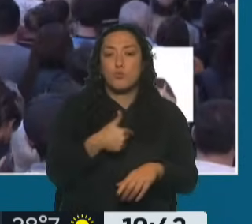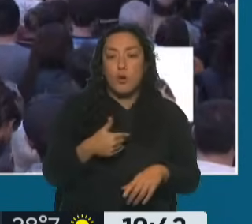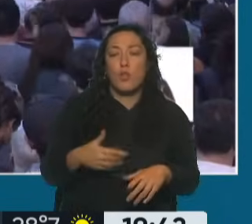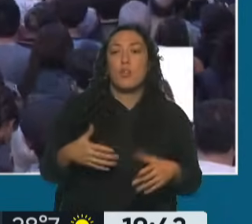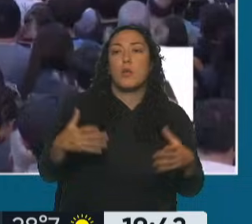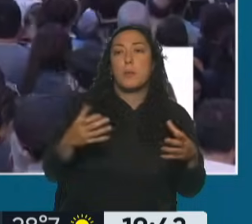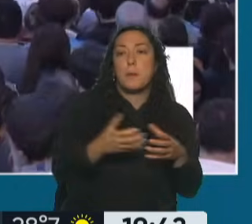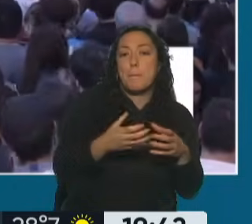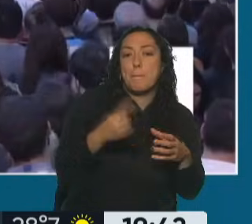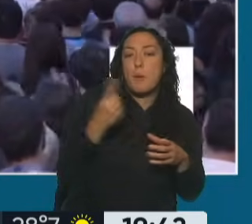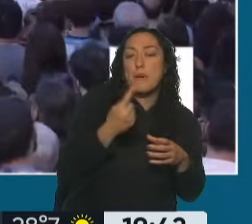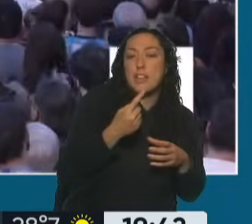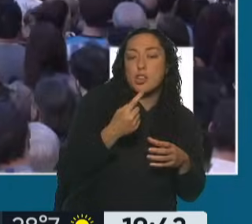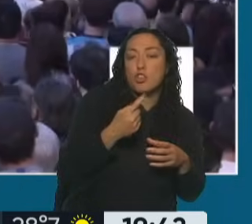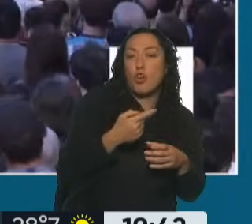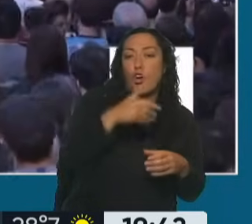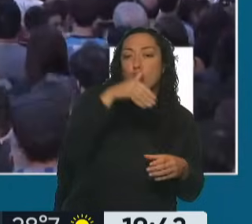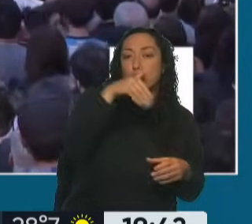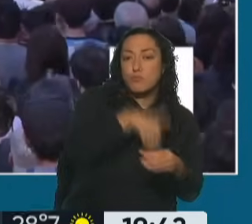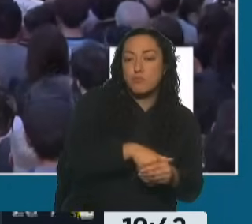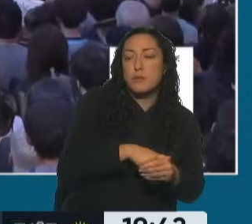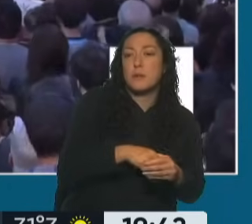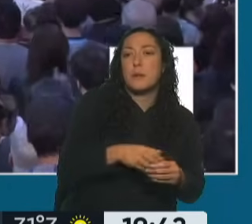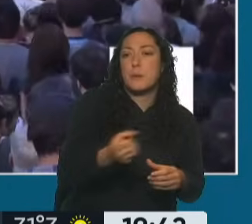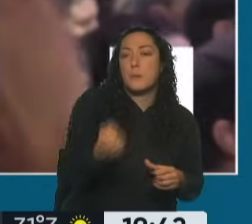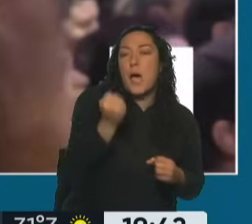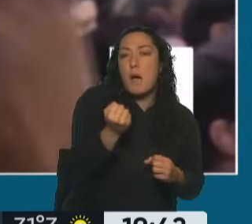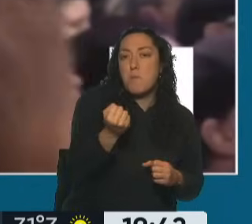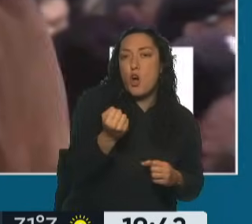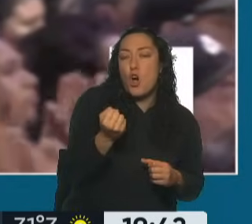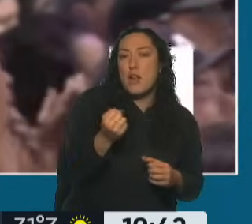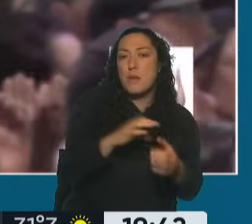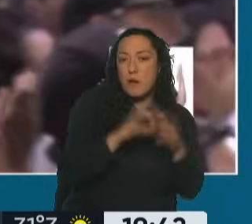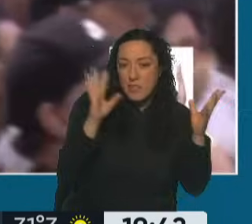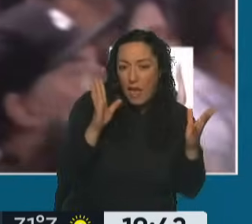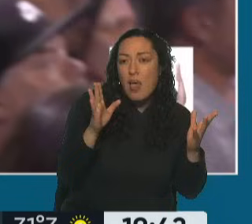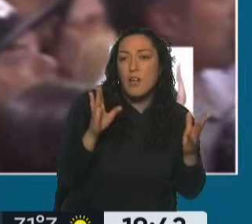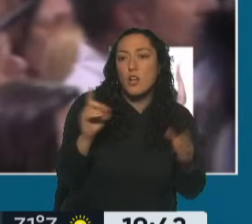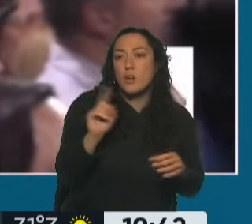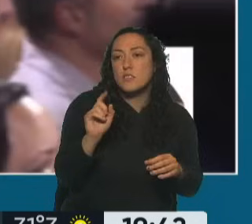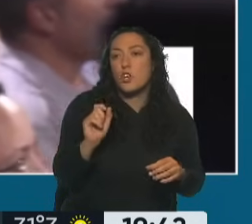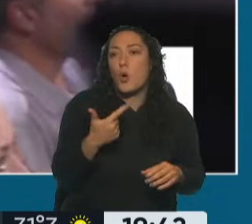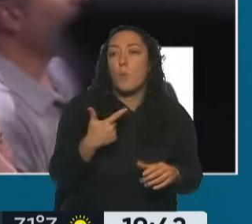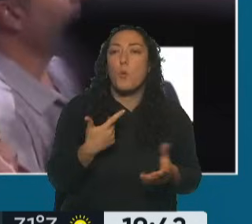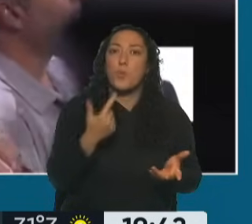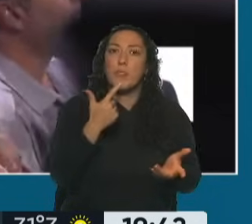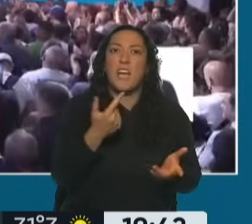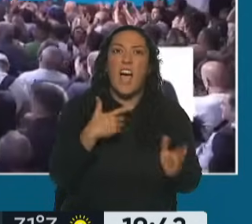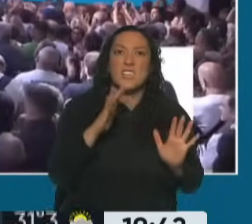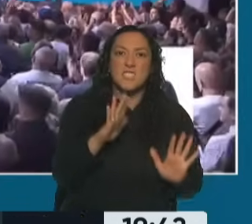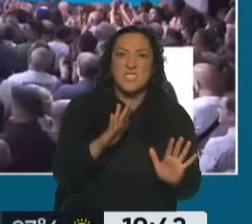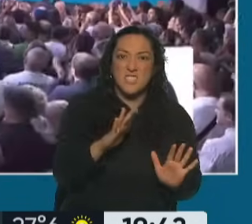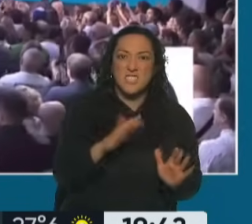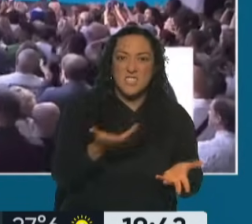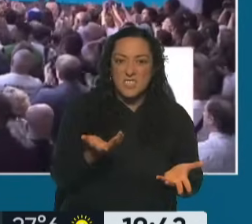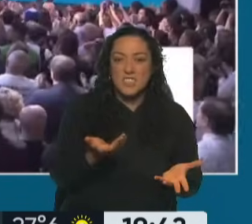primer momento, que fueron los de Viva la Libertad, carajo, que es como él cierra. No es común que un presidente electo cierre